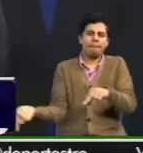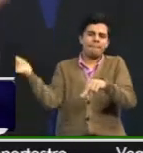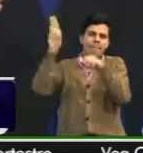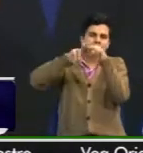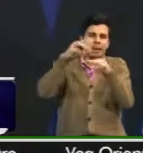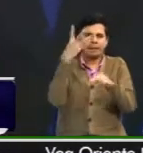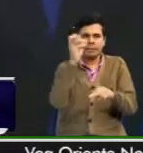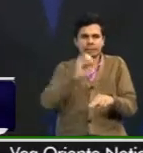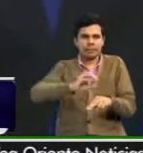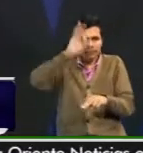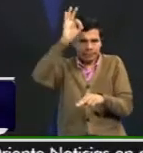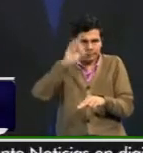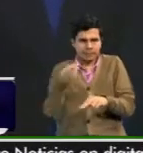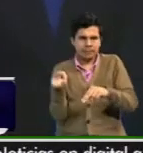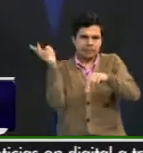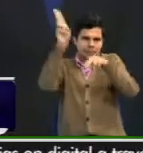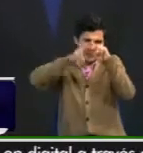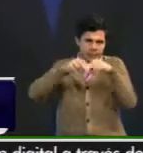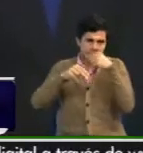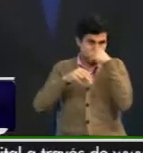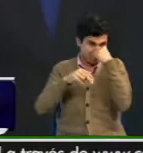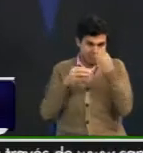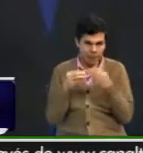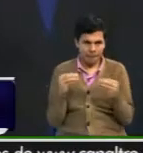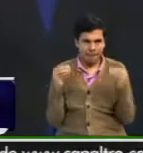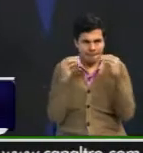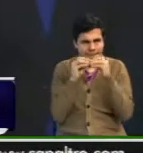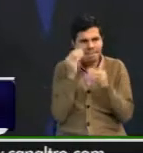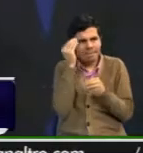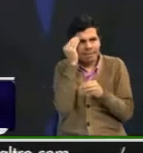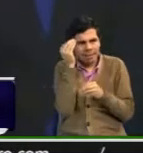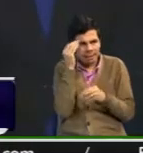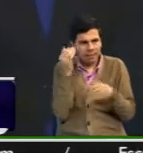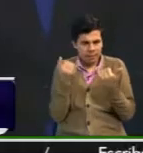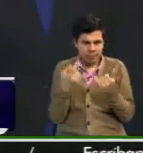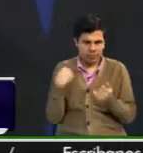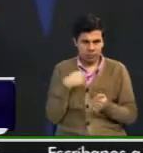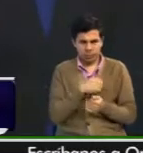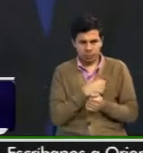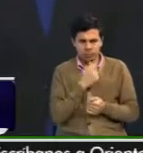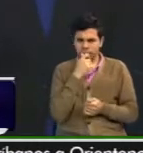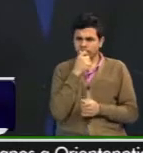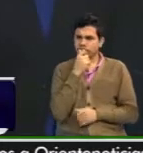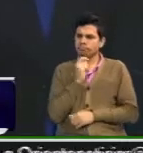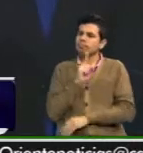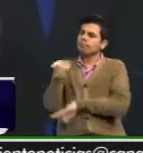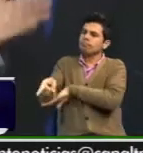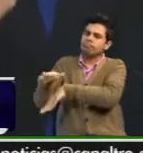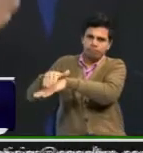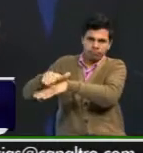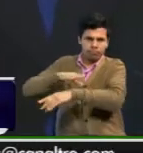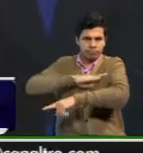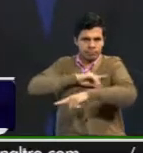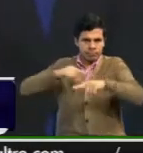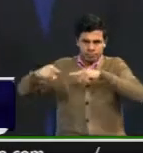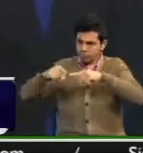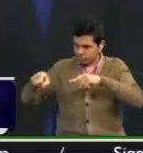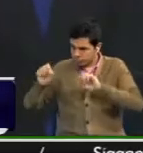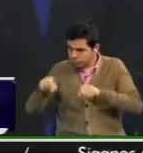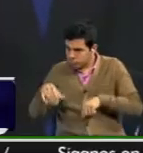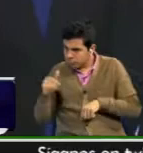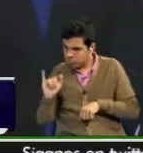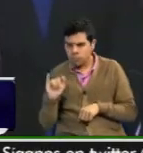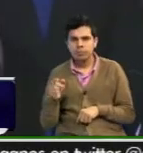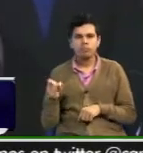30% pero no sólo eso sino que hemos ordenado en la alcaldía nos acaba de confirmar que ya